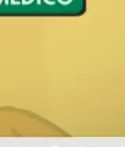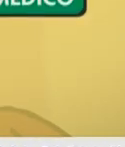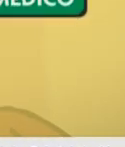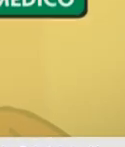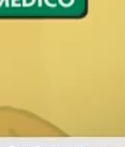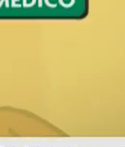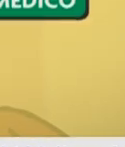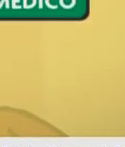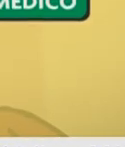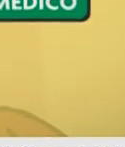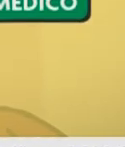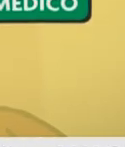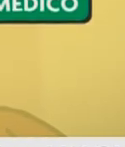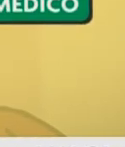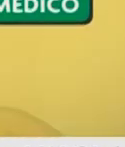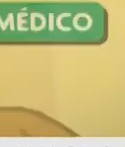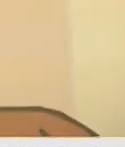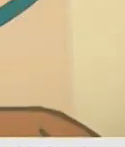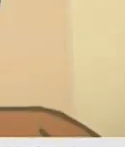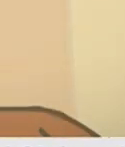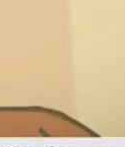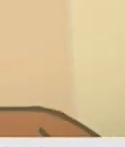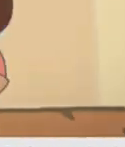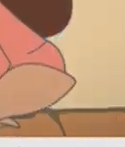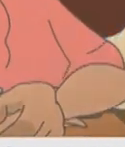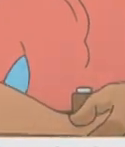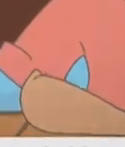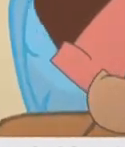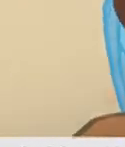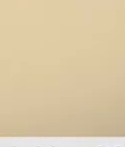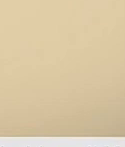Y alerta ante cualquier síntoma.